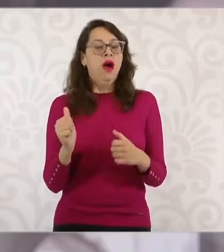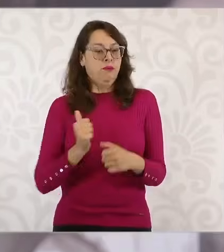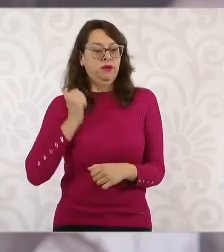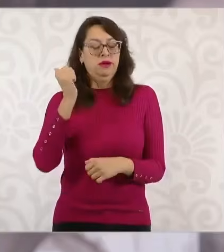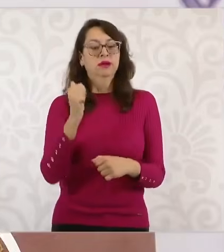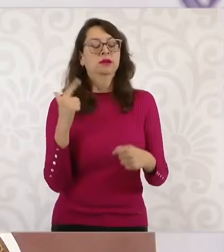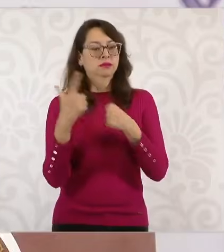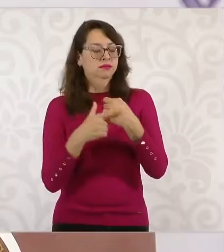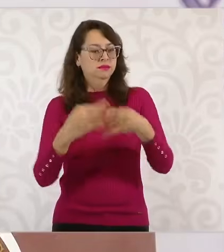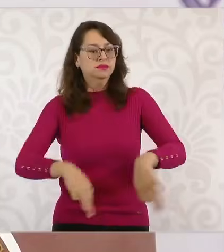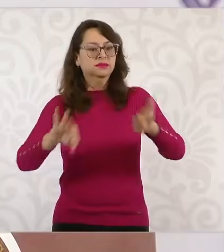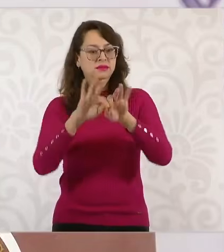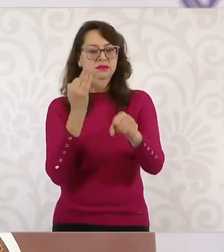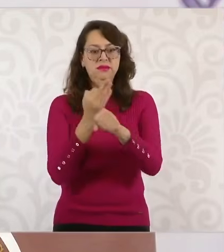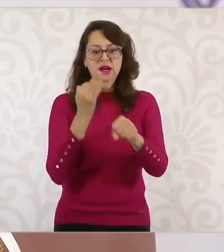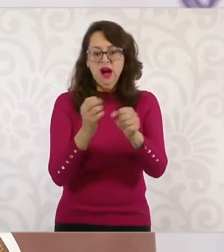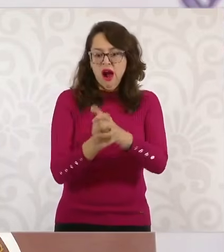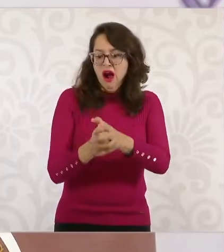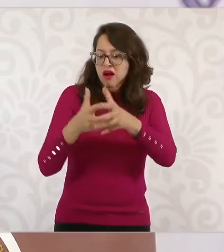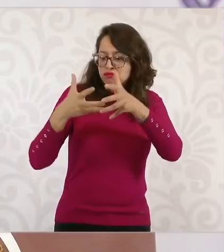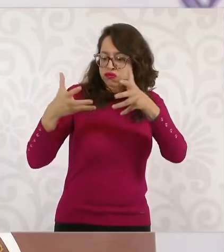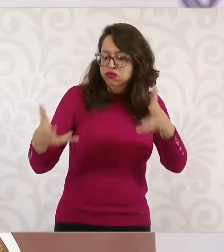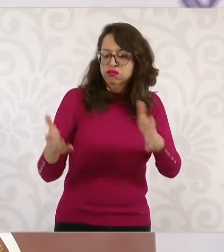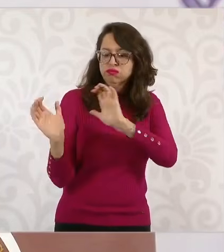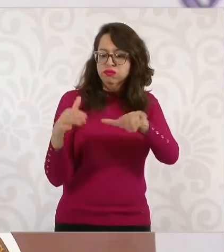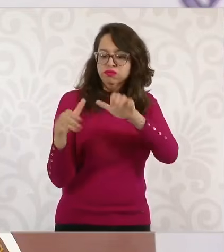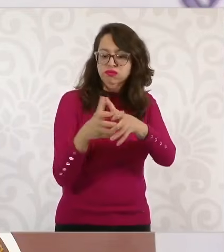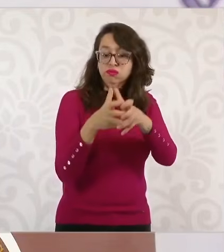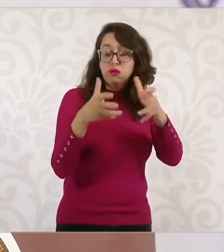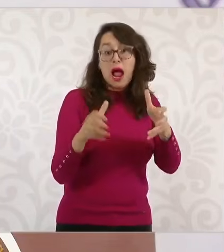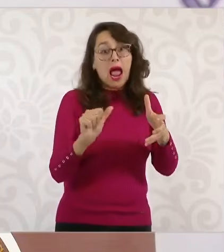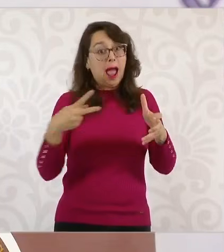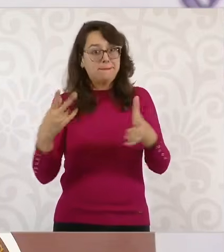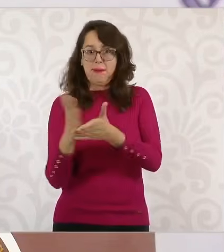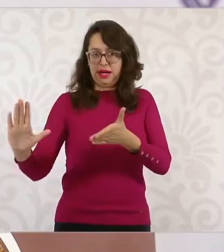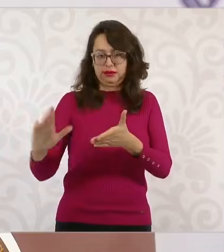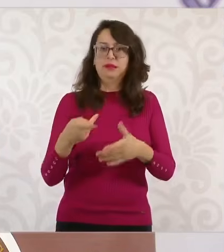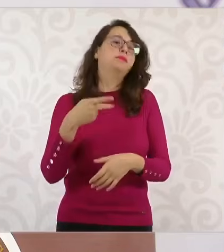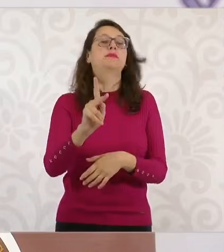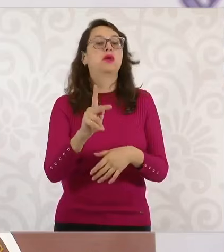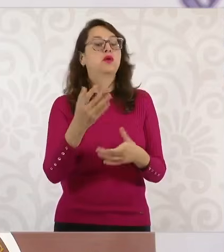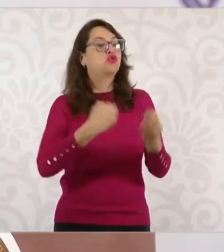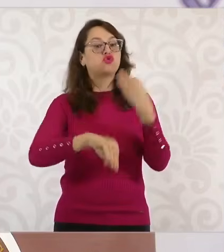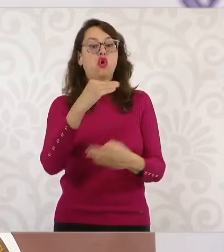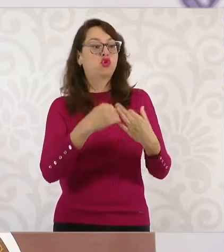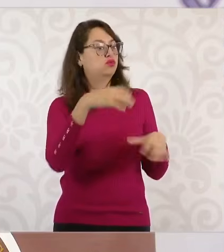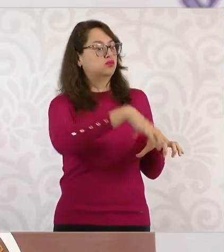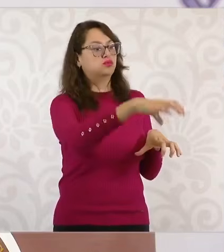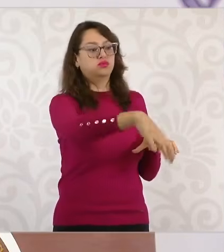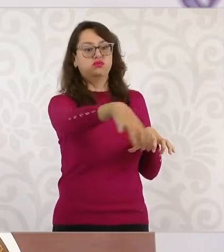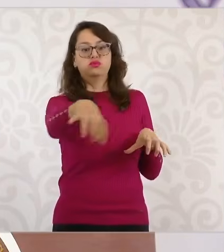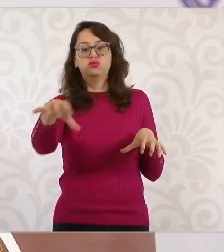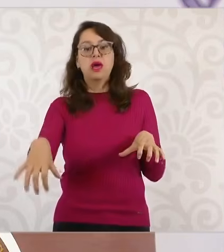este crecimiento que no tiene el tema de plataformas aún integrado, en todos los sectores de la economía hubo crecimiento, que eso es